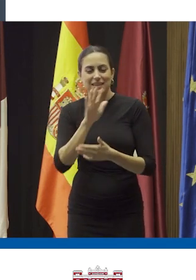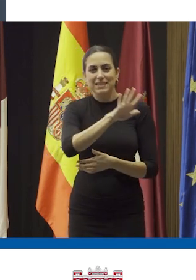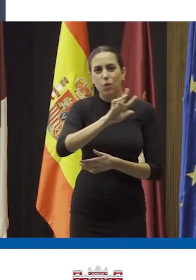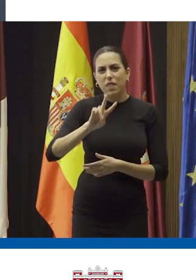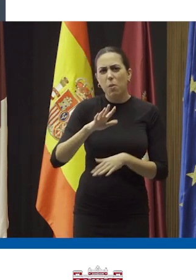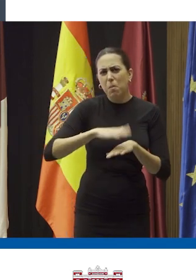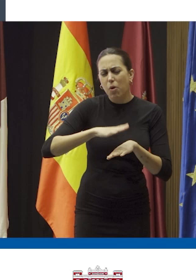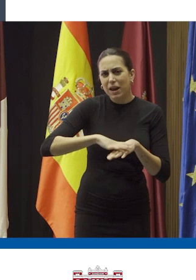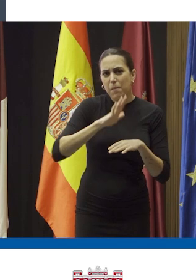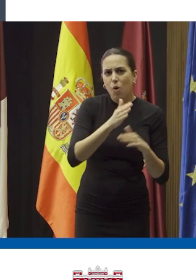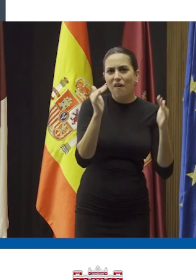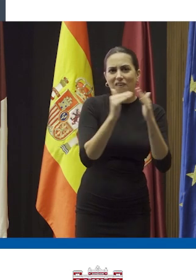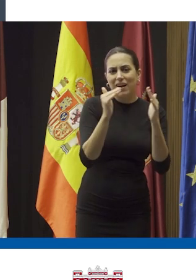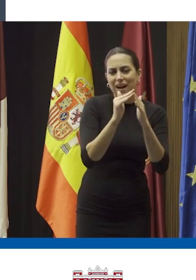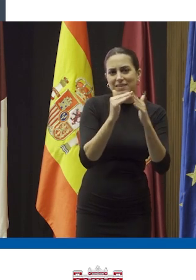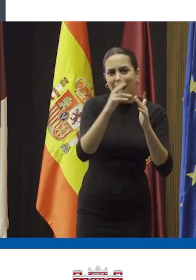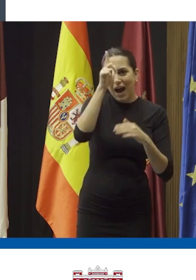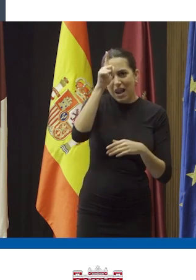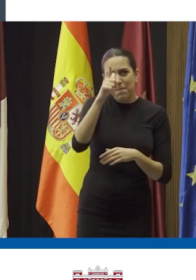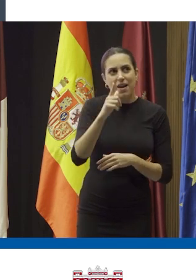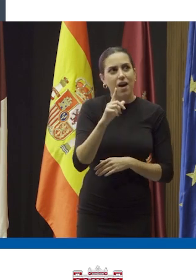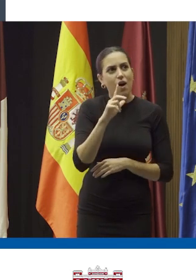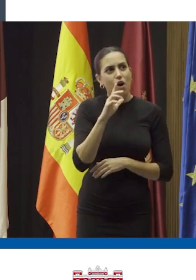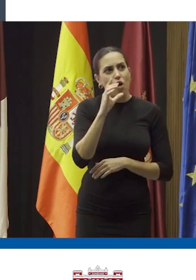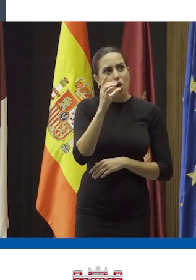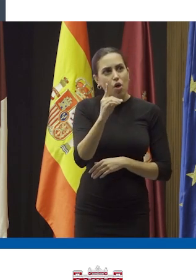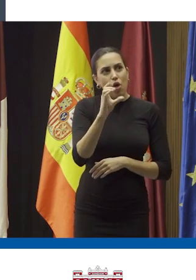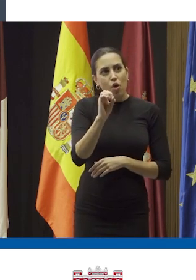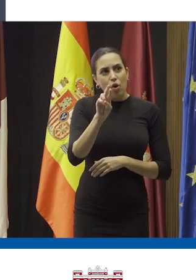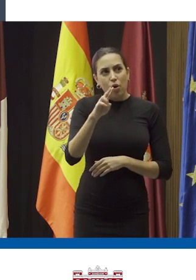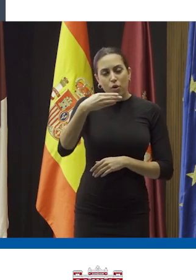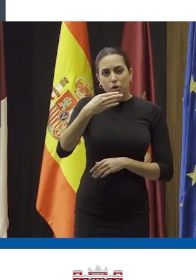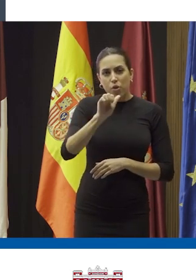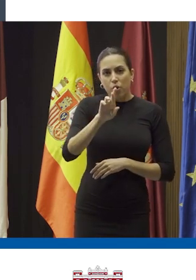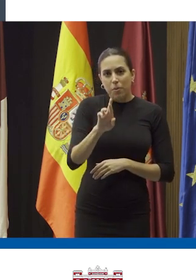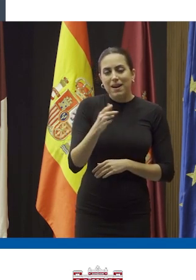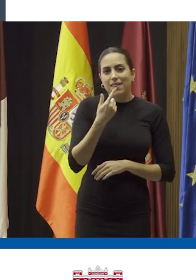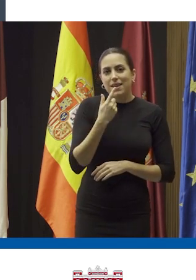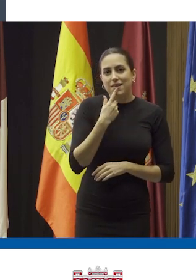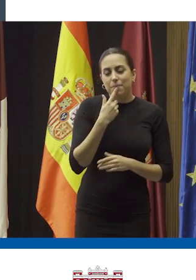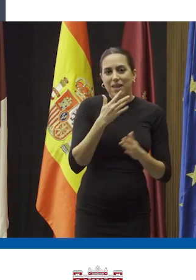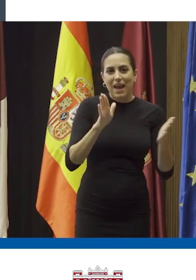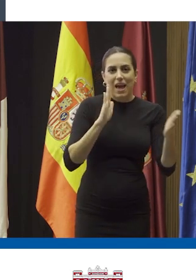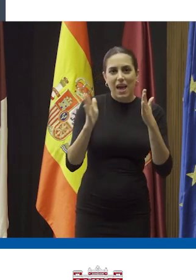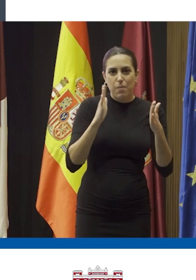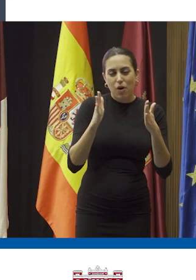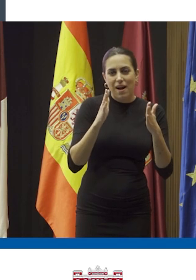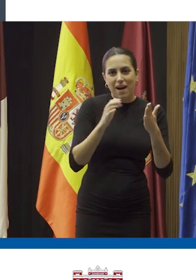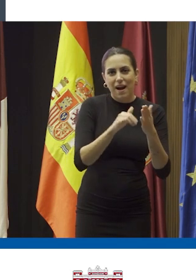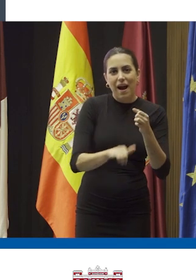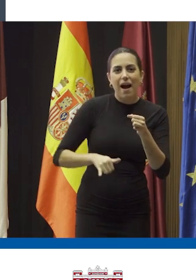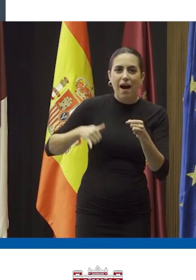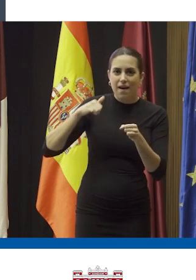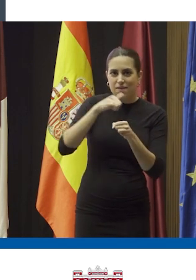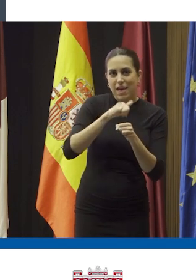casa alemana Dornier fue la que comprobó que existían en momentos de tormenta y aviación la formación de una serie